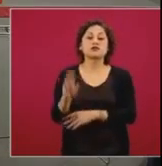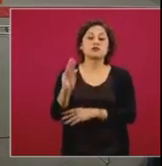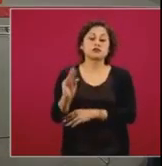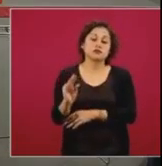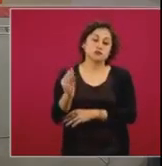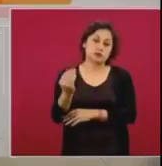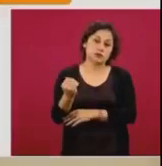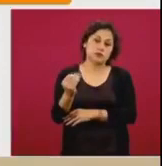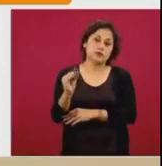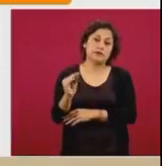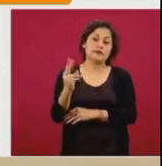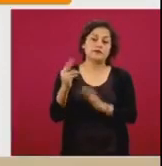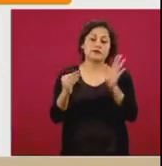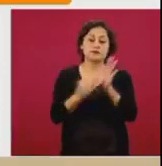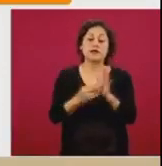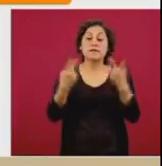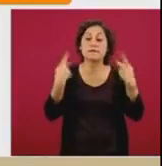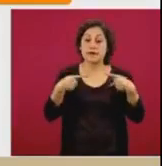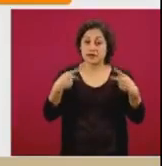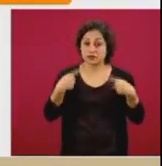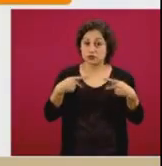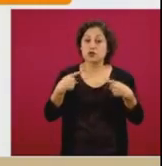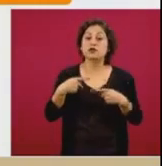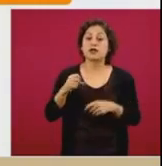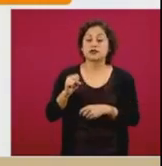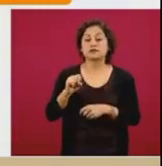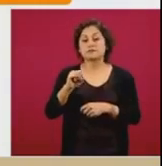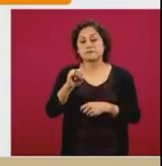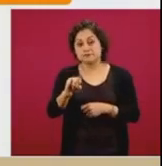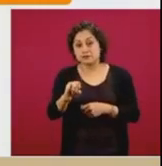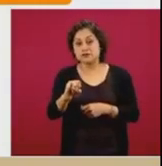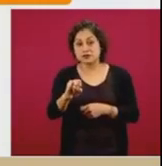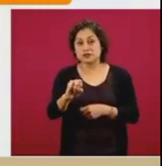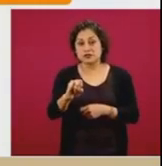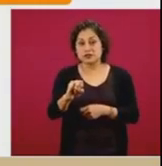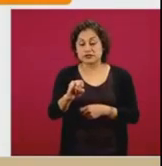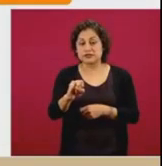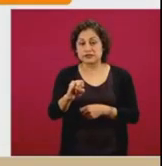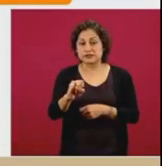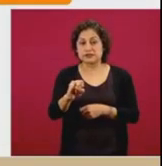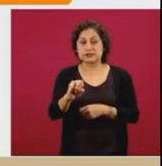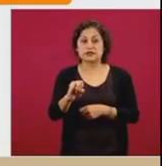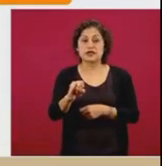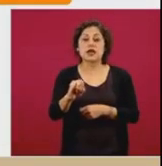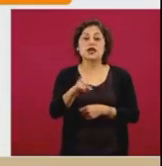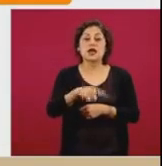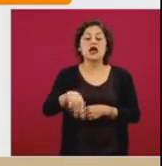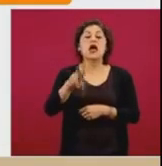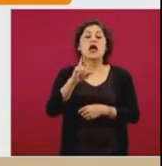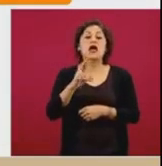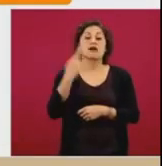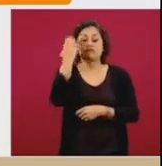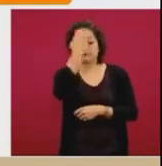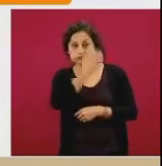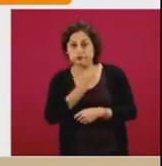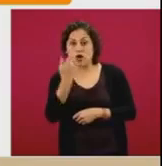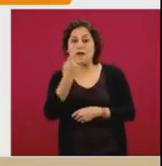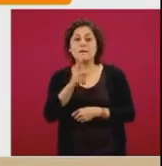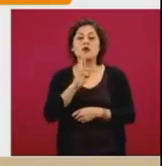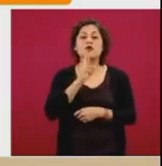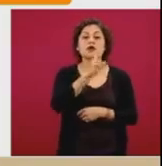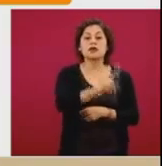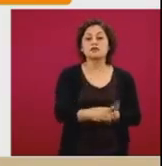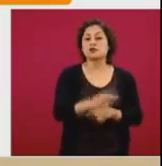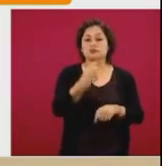1.222.753 personas han resultado con un, valga la redundancia, resultado negativo al virus SARS-CoV-2, y